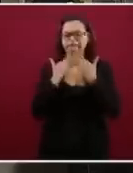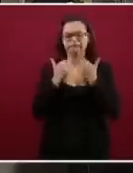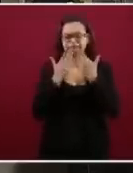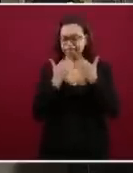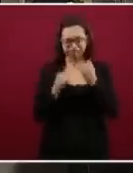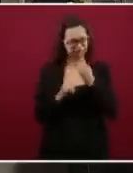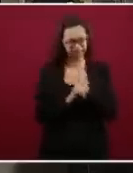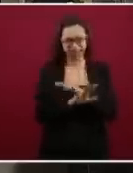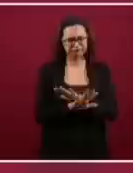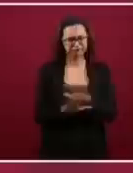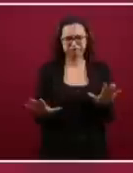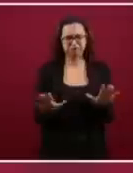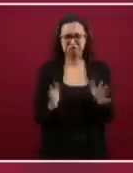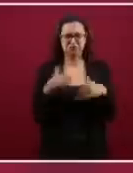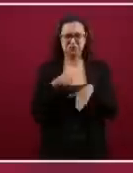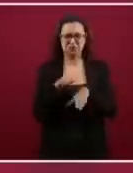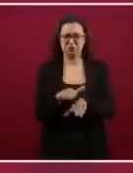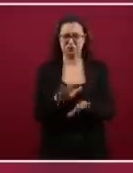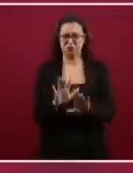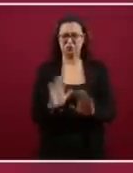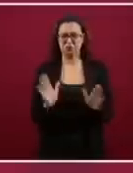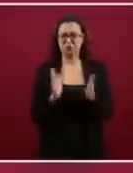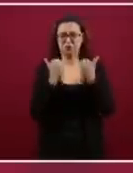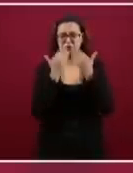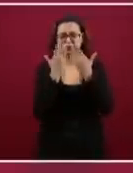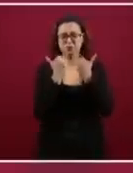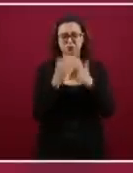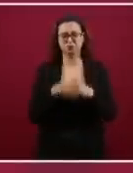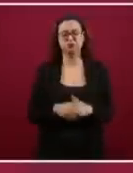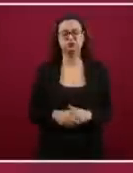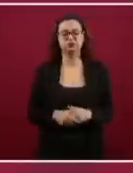haya información